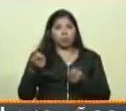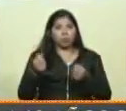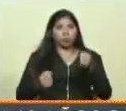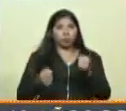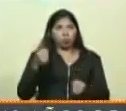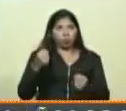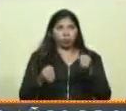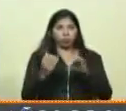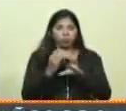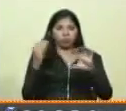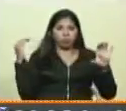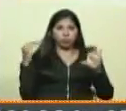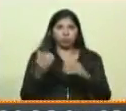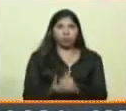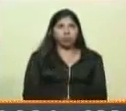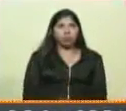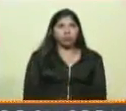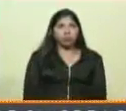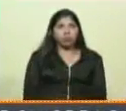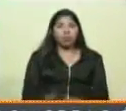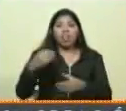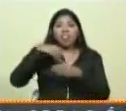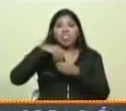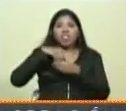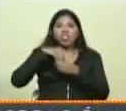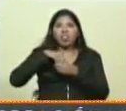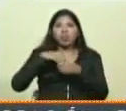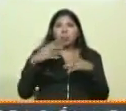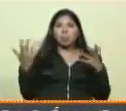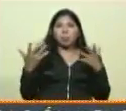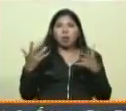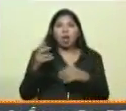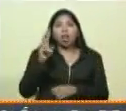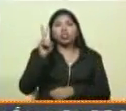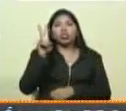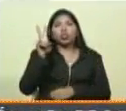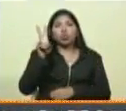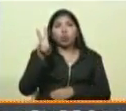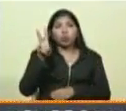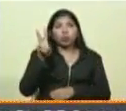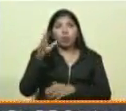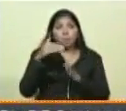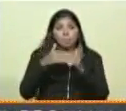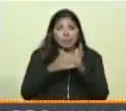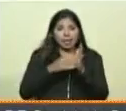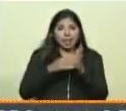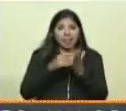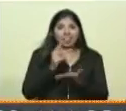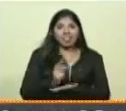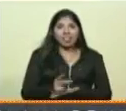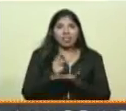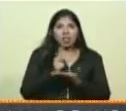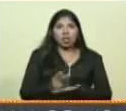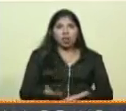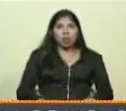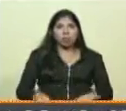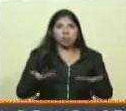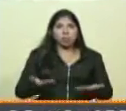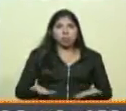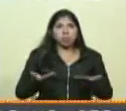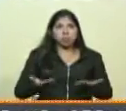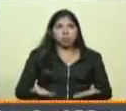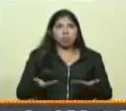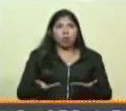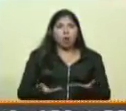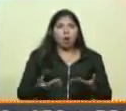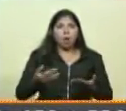Este expreso tenía en su interior 2.000 kilos. Aquí se ve mucho mejor. Vean, aquí está todo el expreso full de